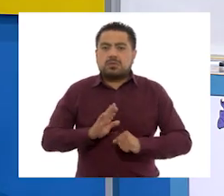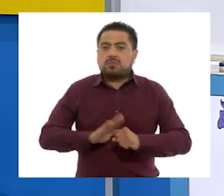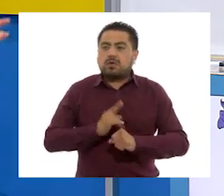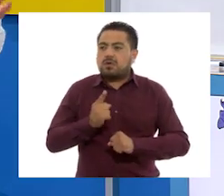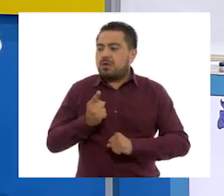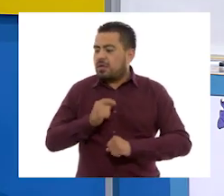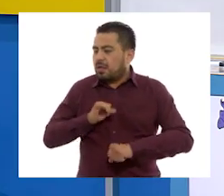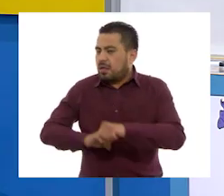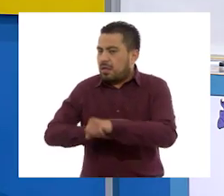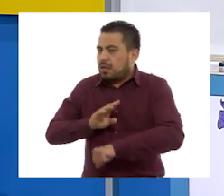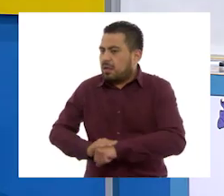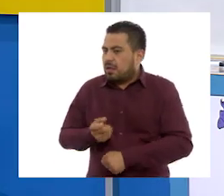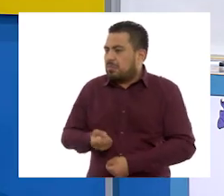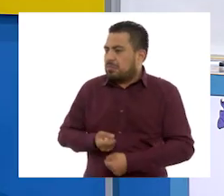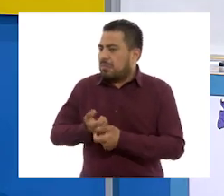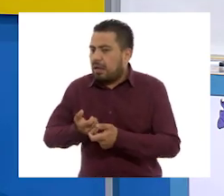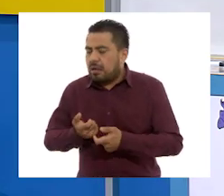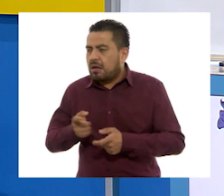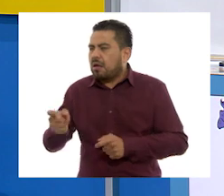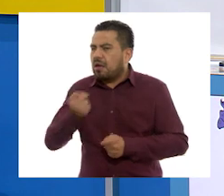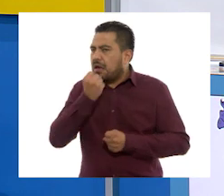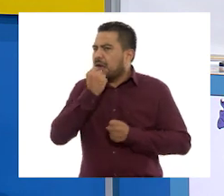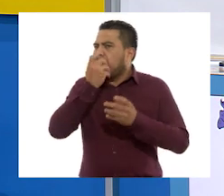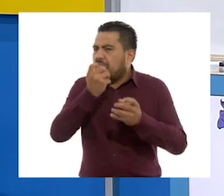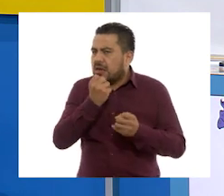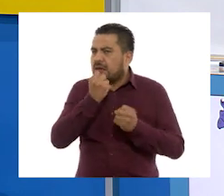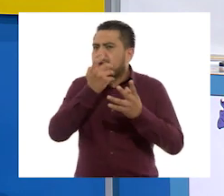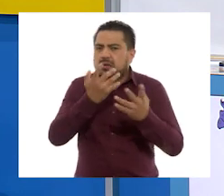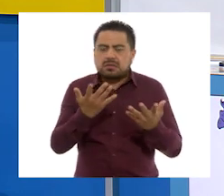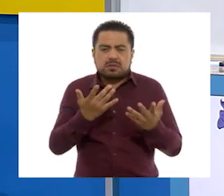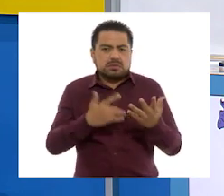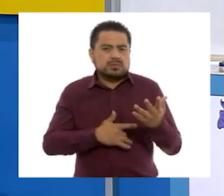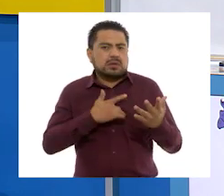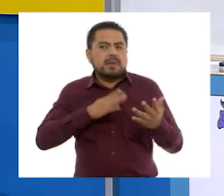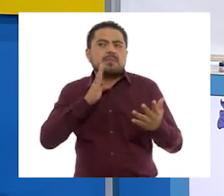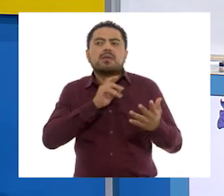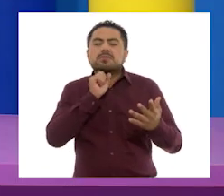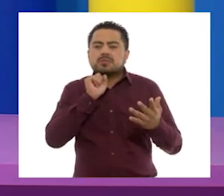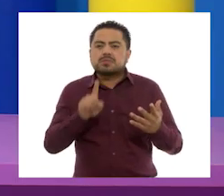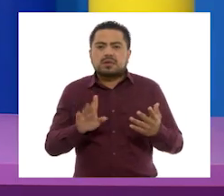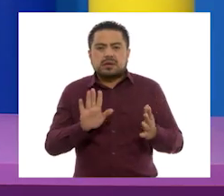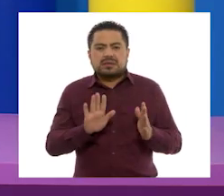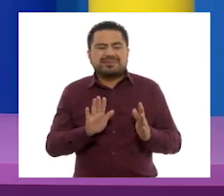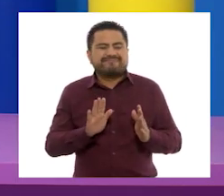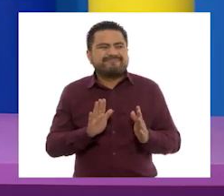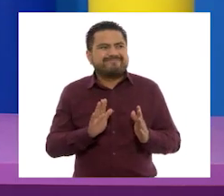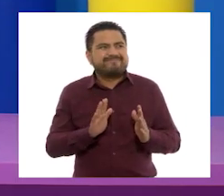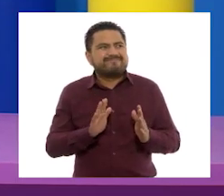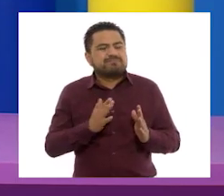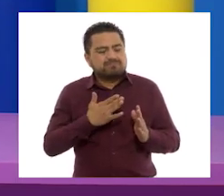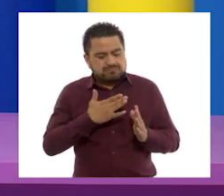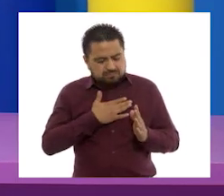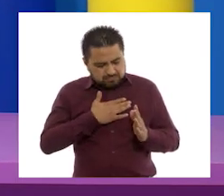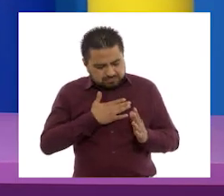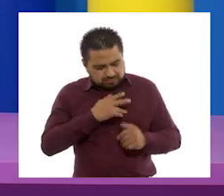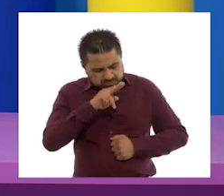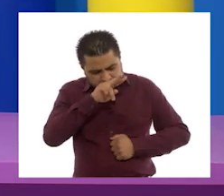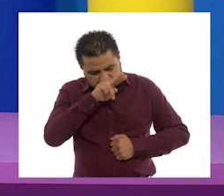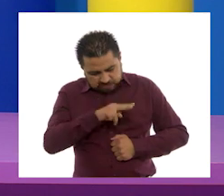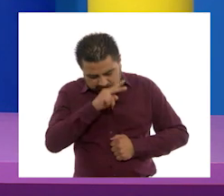me dejaste hablar. Empezaste a gritar y pues me sentí mal también. Bueno, es que yo la